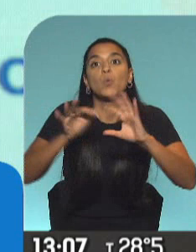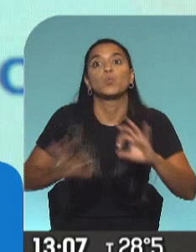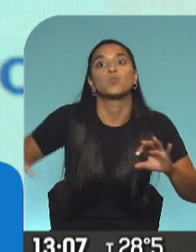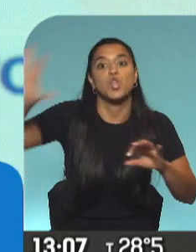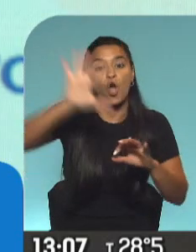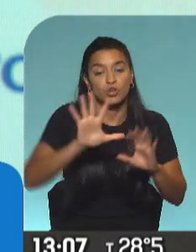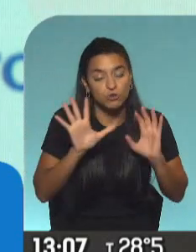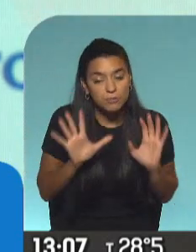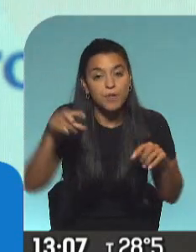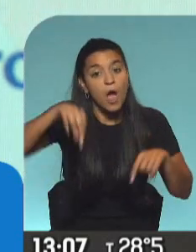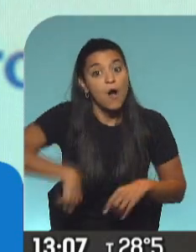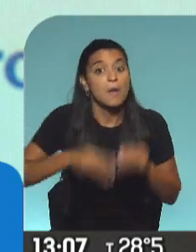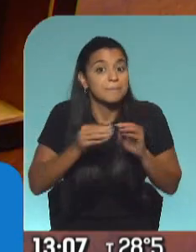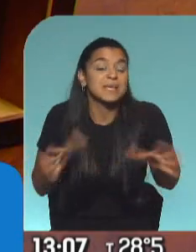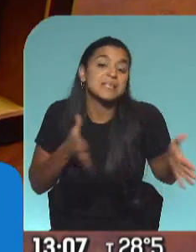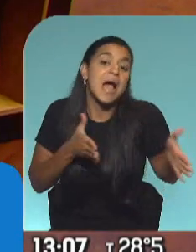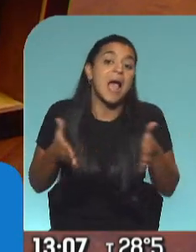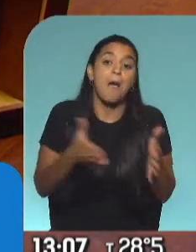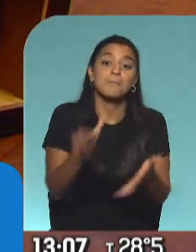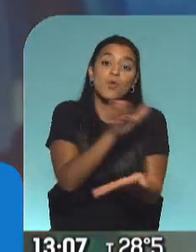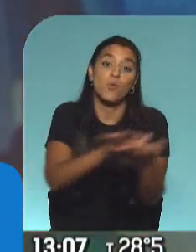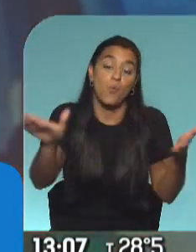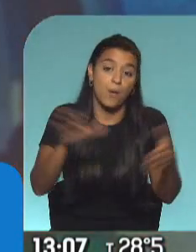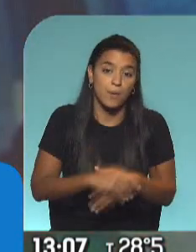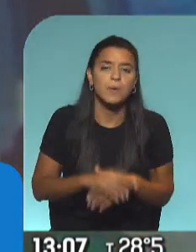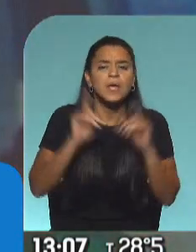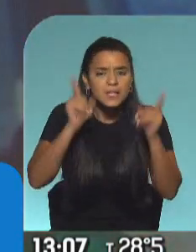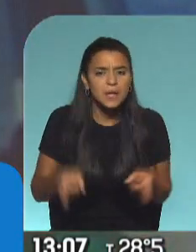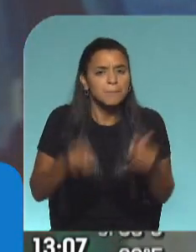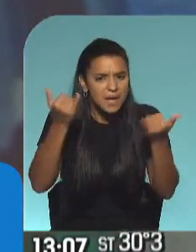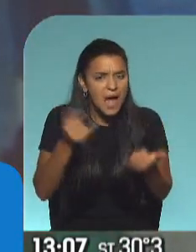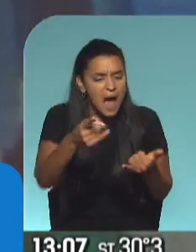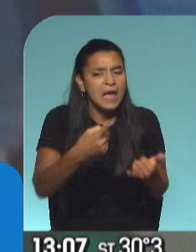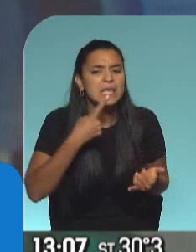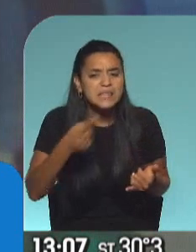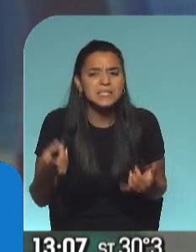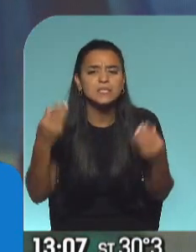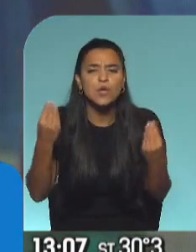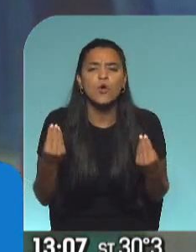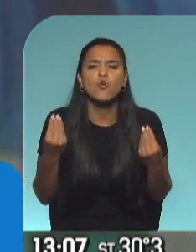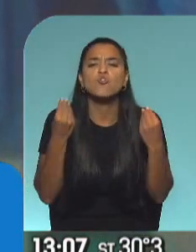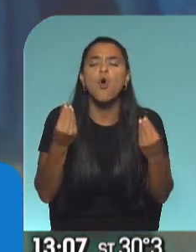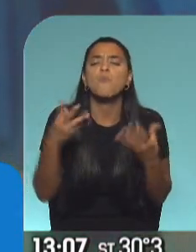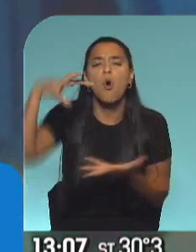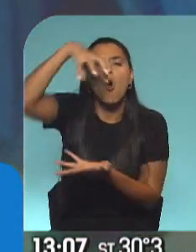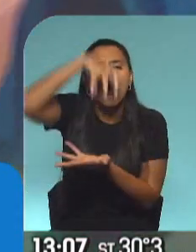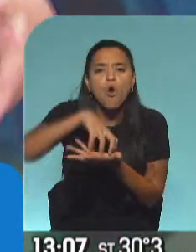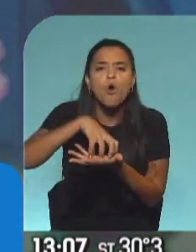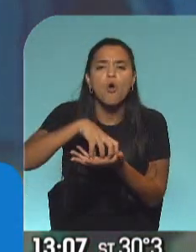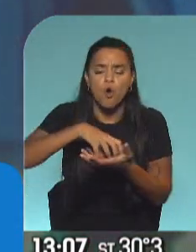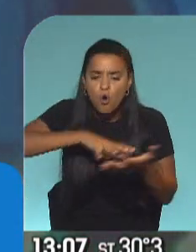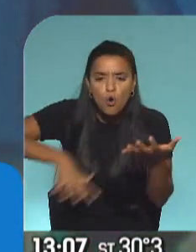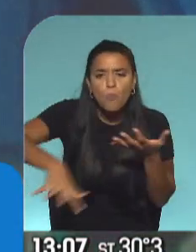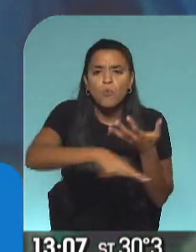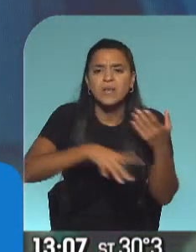tiene que arrancar un camino prácticamente Rulo, pero también aparece el elemento de la Commonwealth, ¿no? De esa cosa de esa